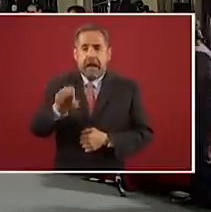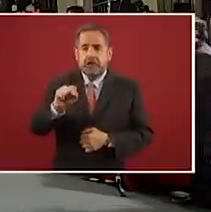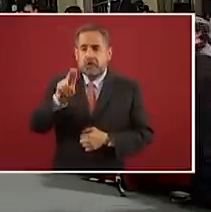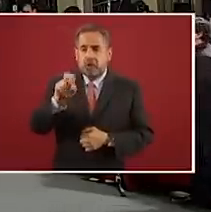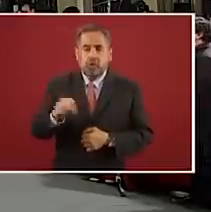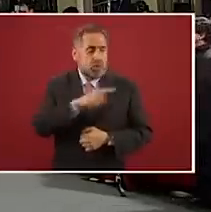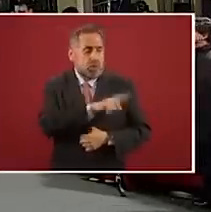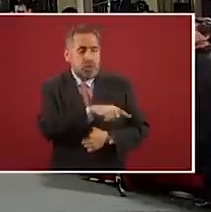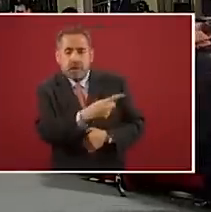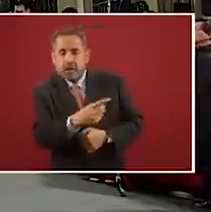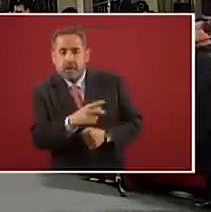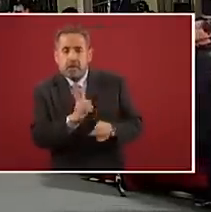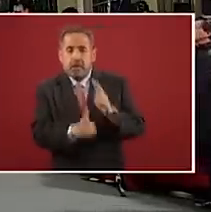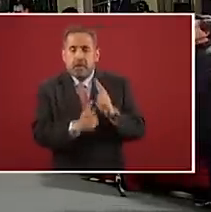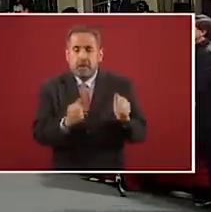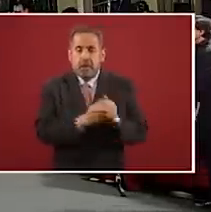platique